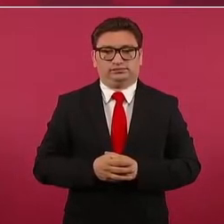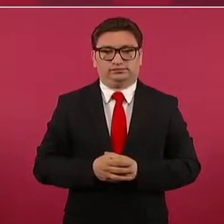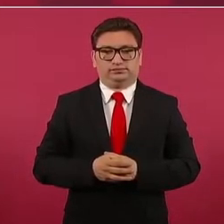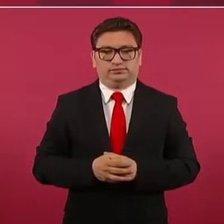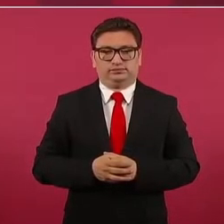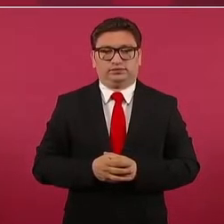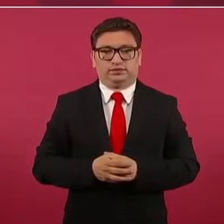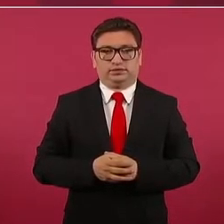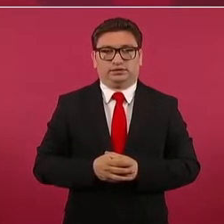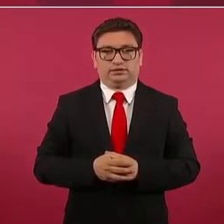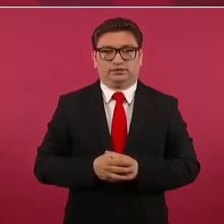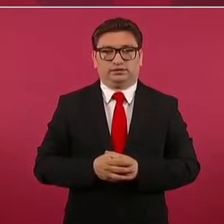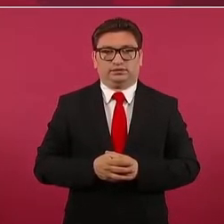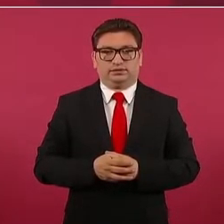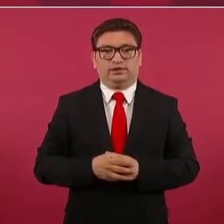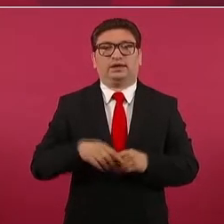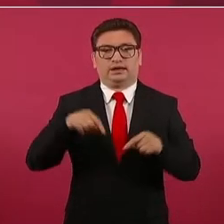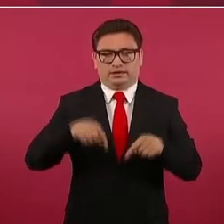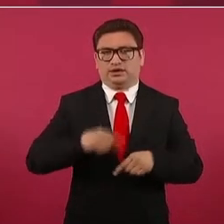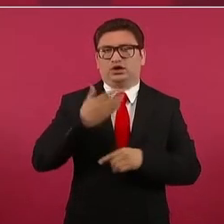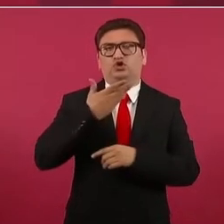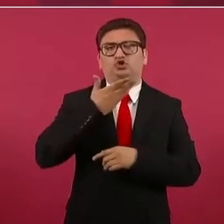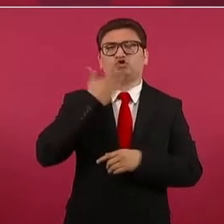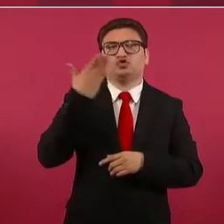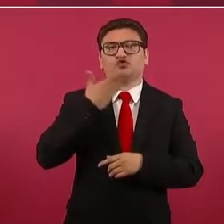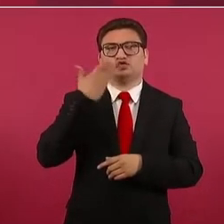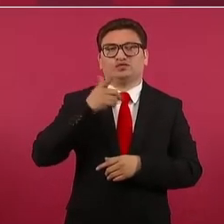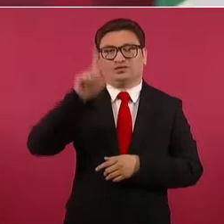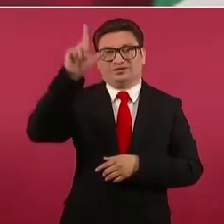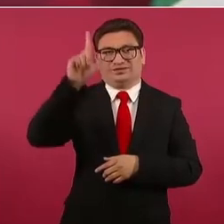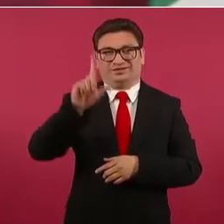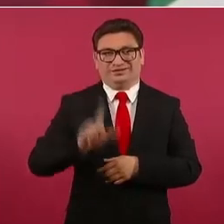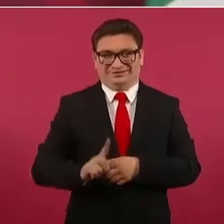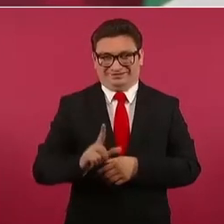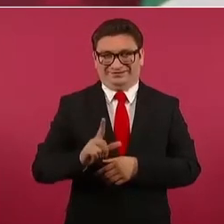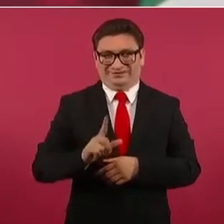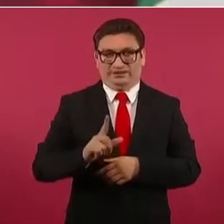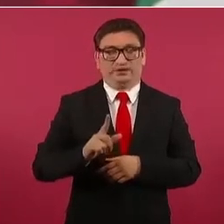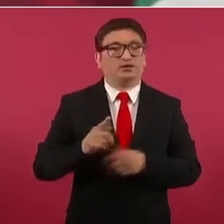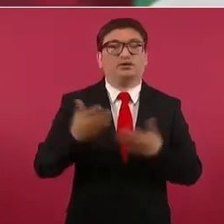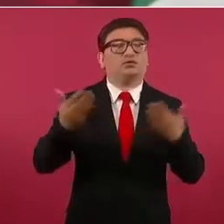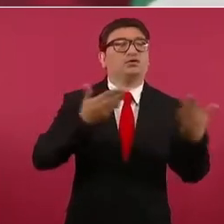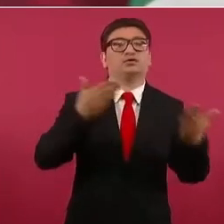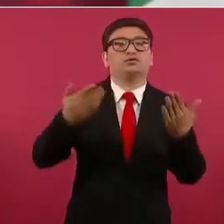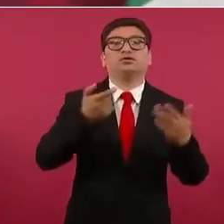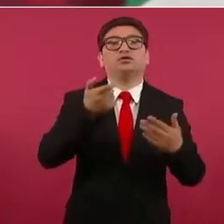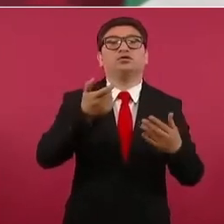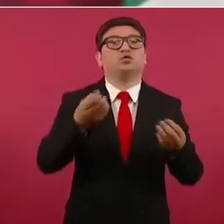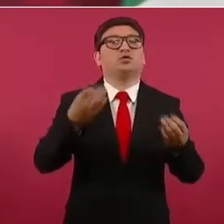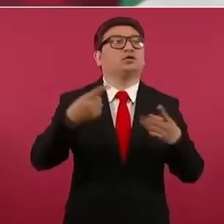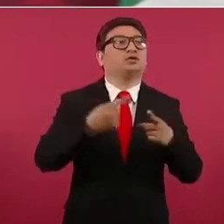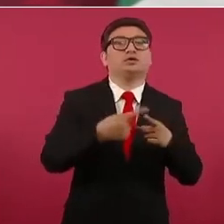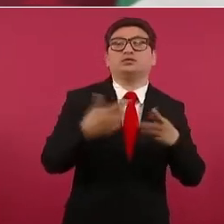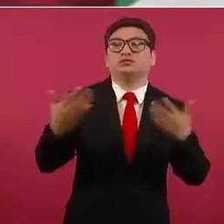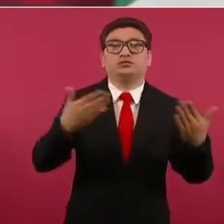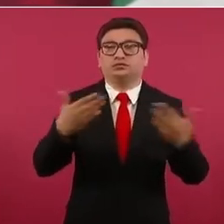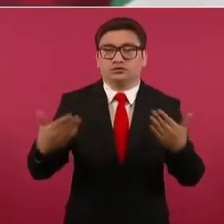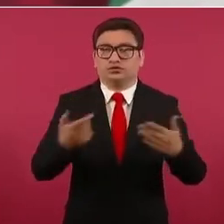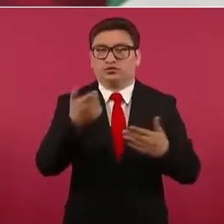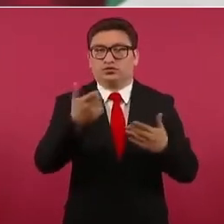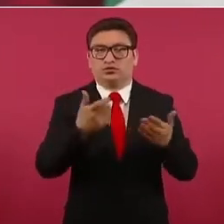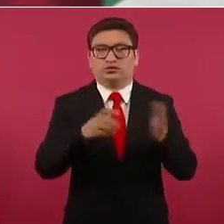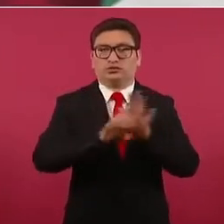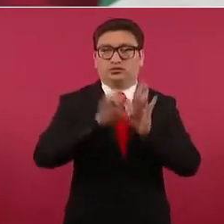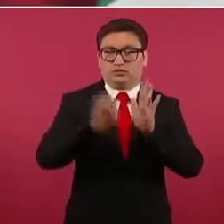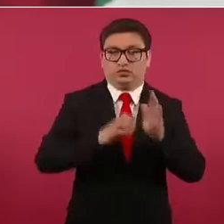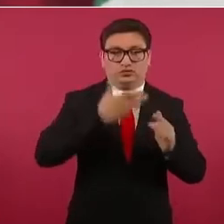lo evaluamos los lunes con el quién extiende los precios, el precio o el costo de la